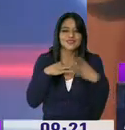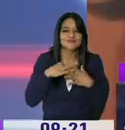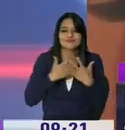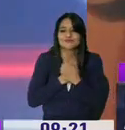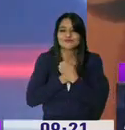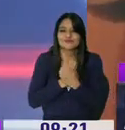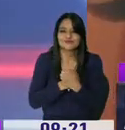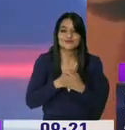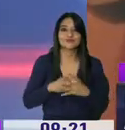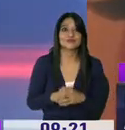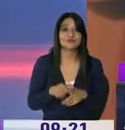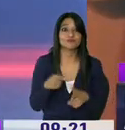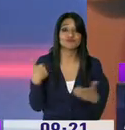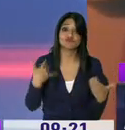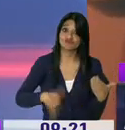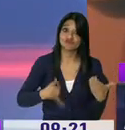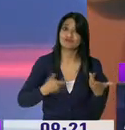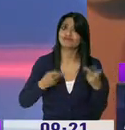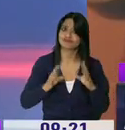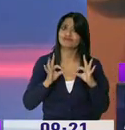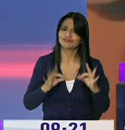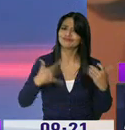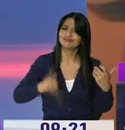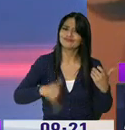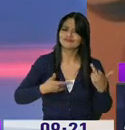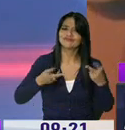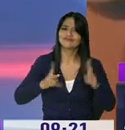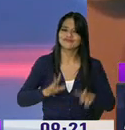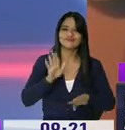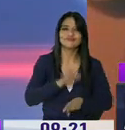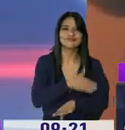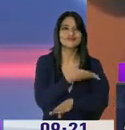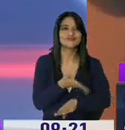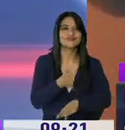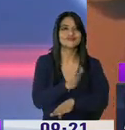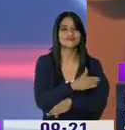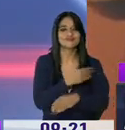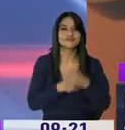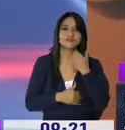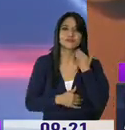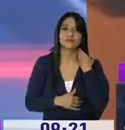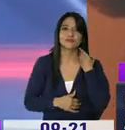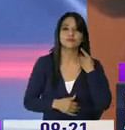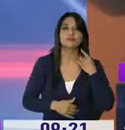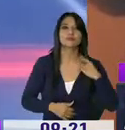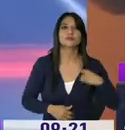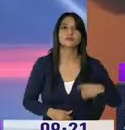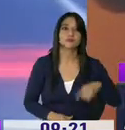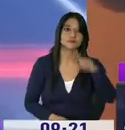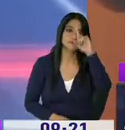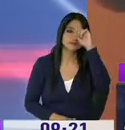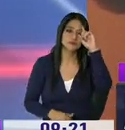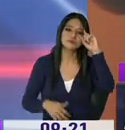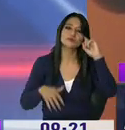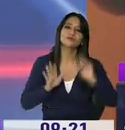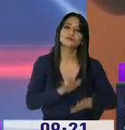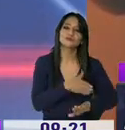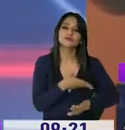Y si tienen guitarra en casa, ya preparan la serenata. En el silencio de esta noche